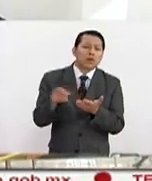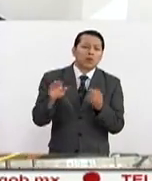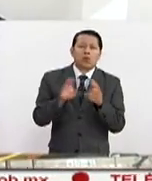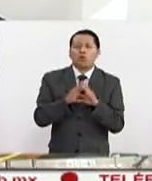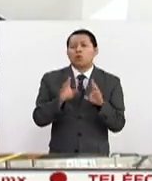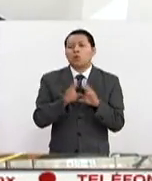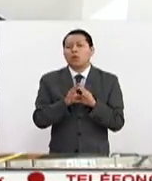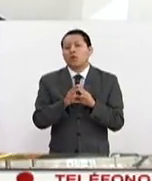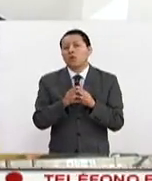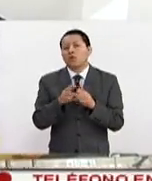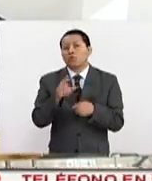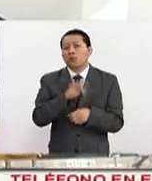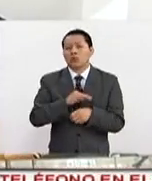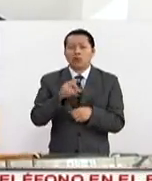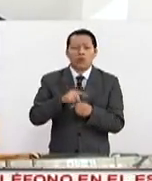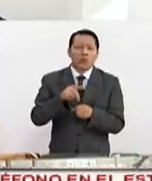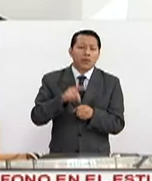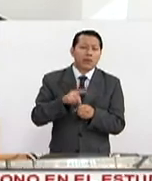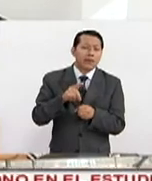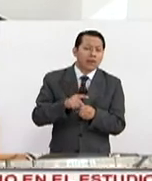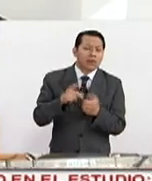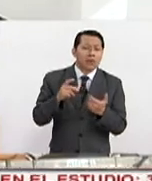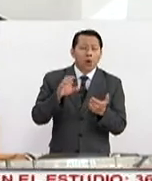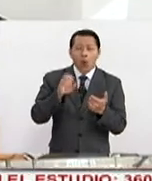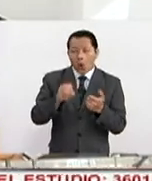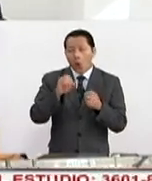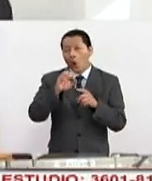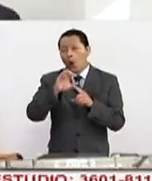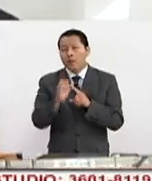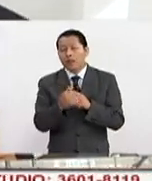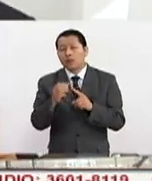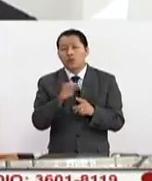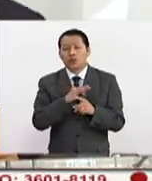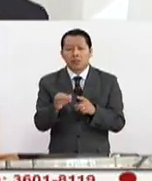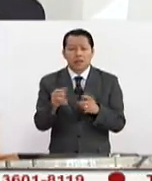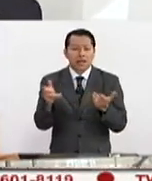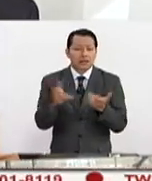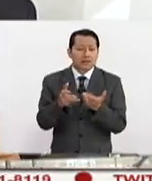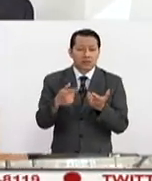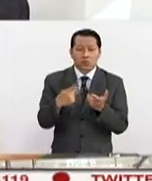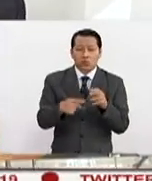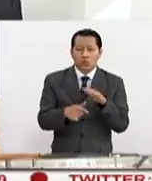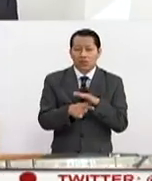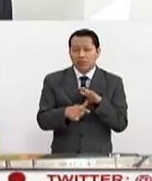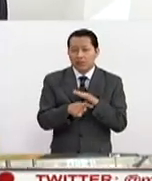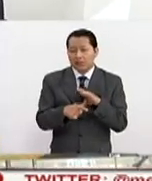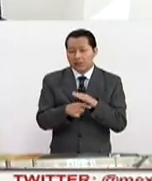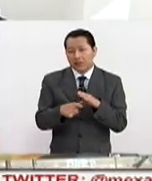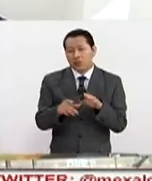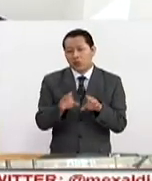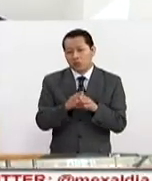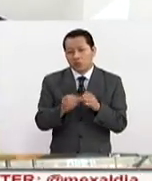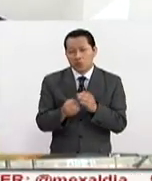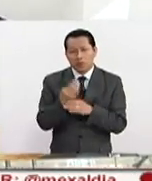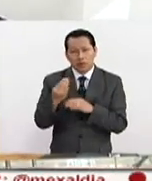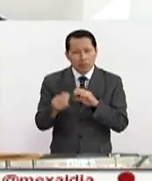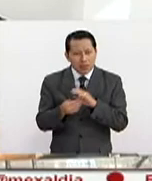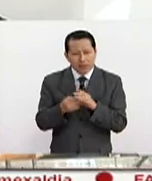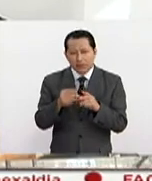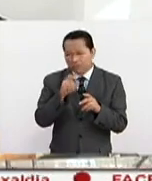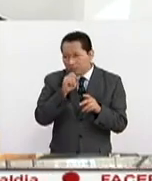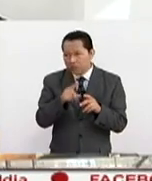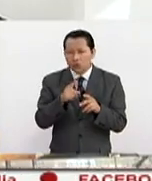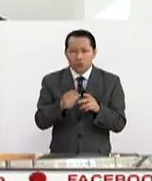registrar donativos o un comité pues que está integrado por su gabinete. Entonces, como una nueva mesa, bajo una